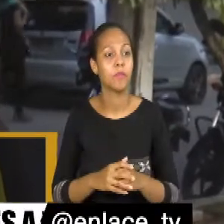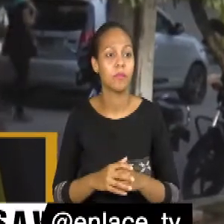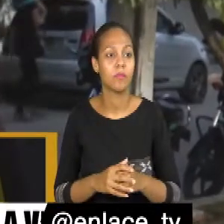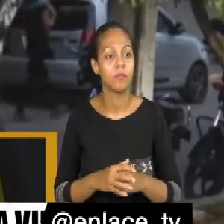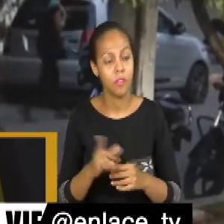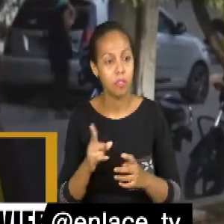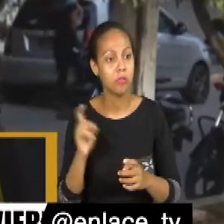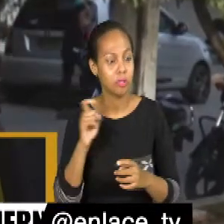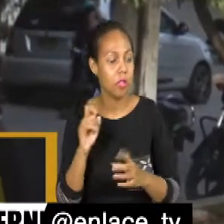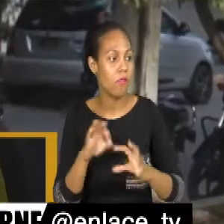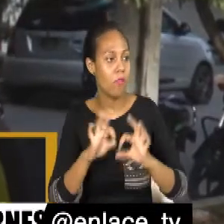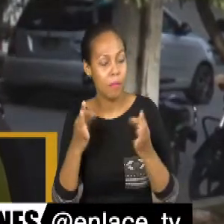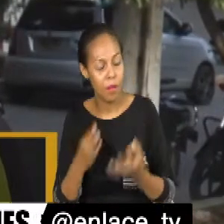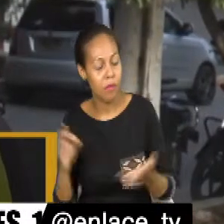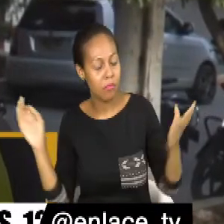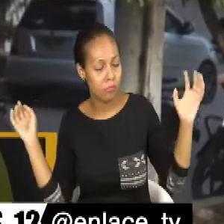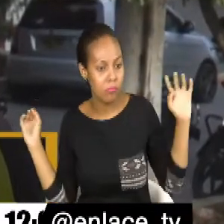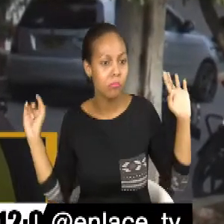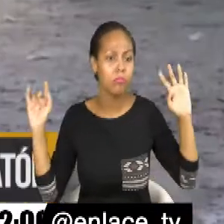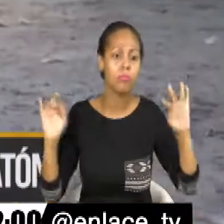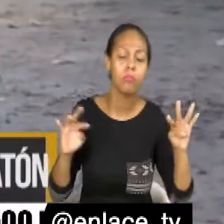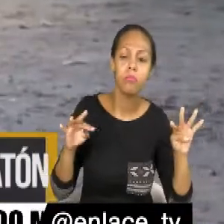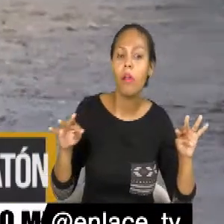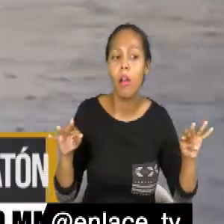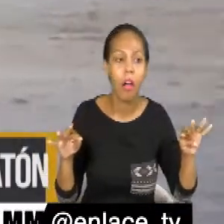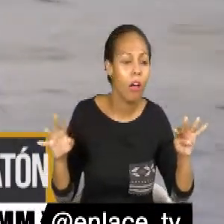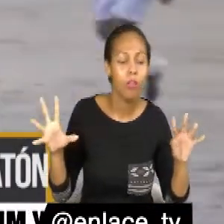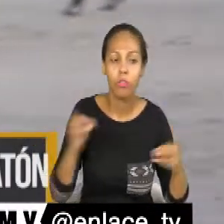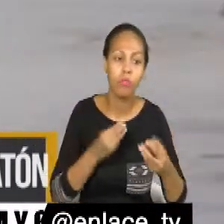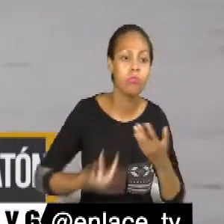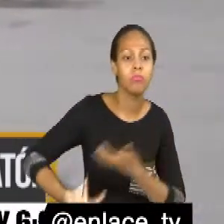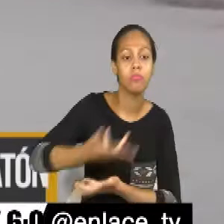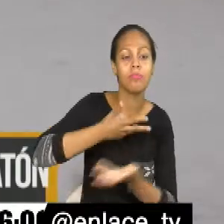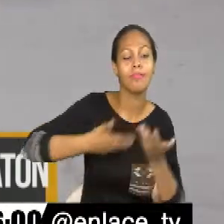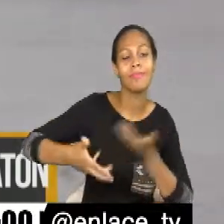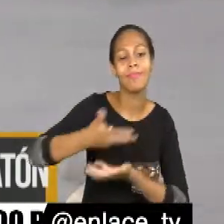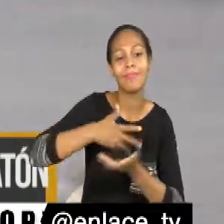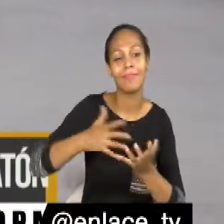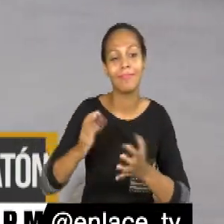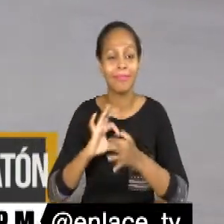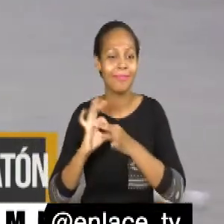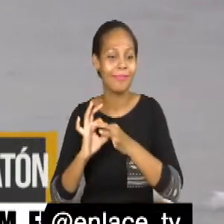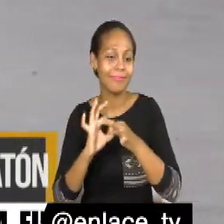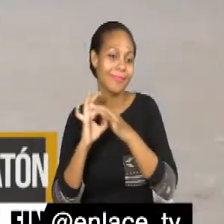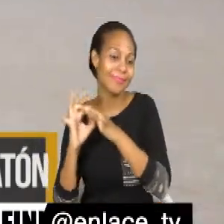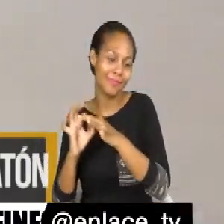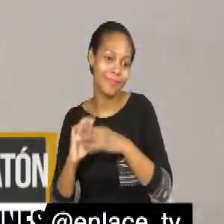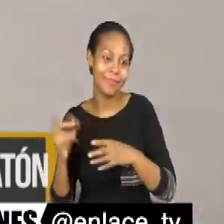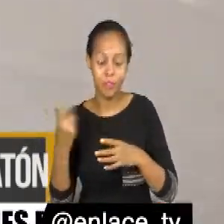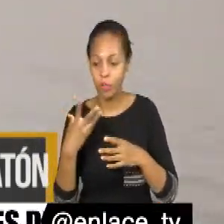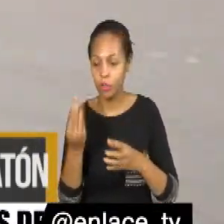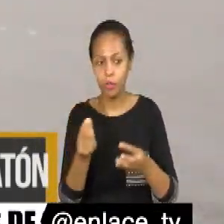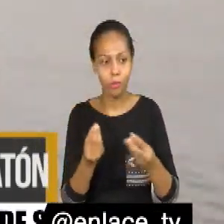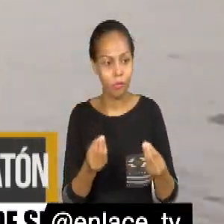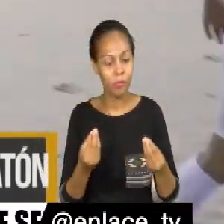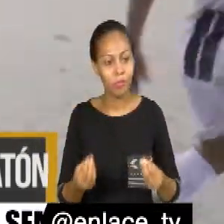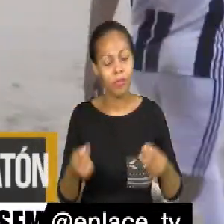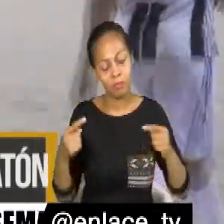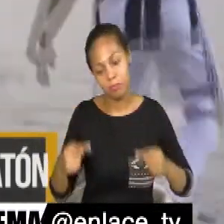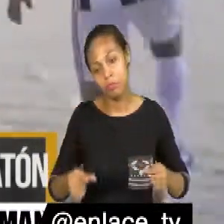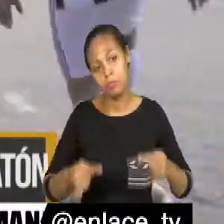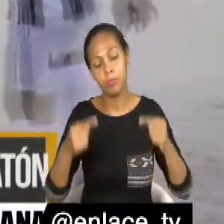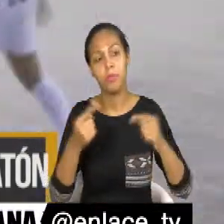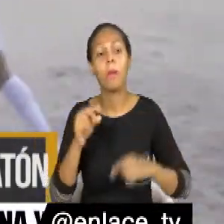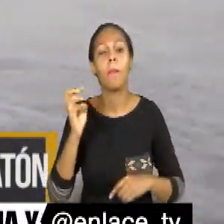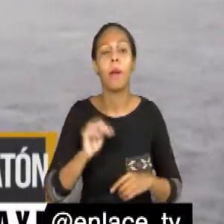la familia para que todos estemos acá en familia. Estos son los equipos que se disputan el campeonato de Panitas que se juega los martes y